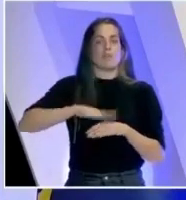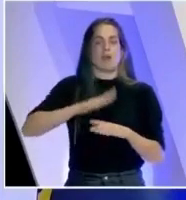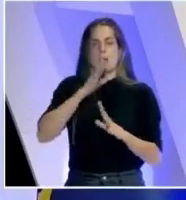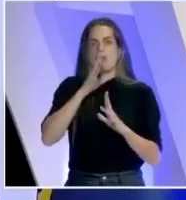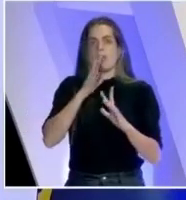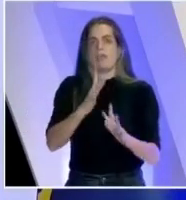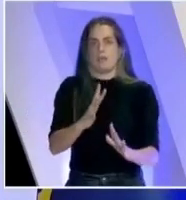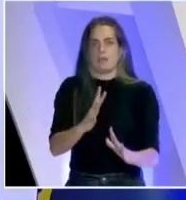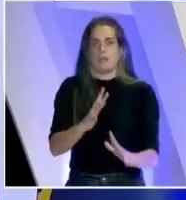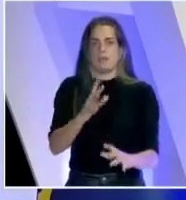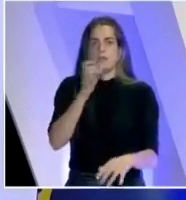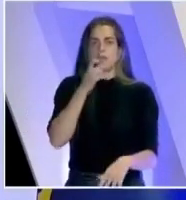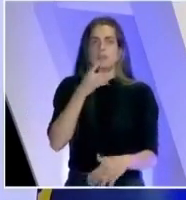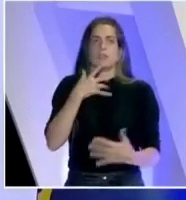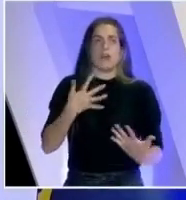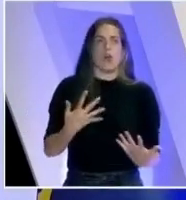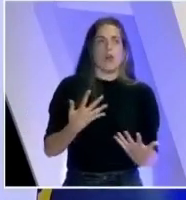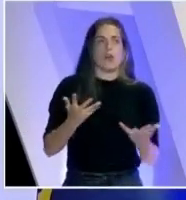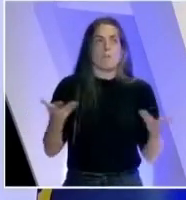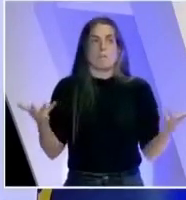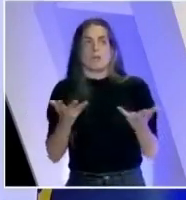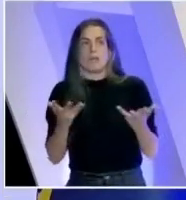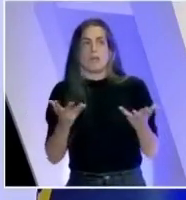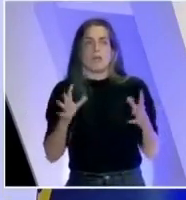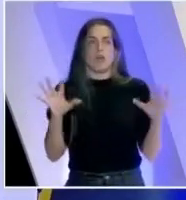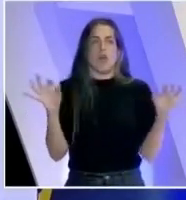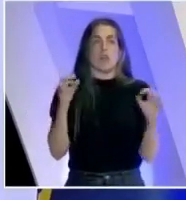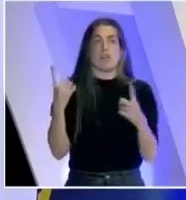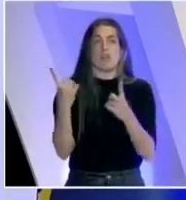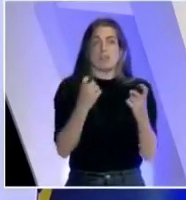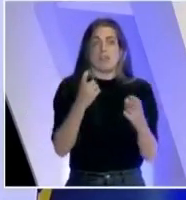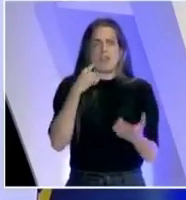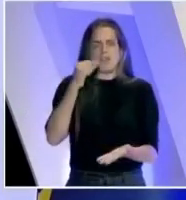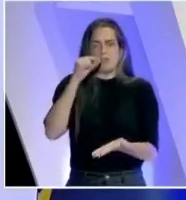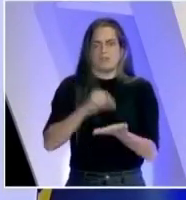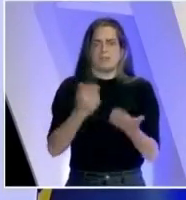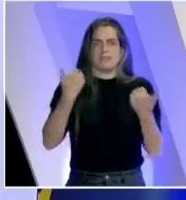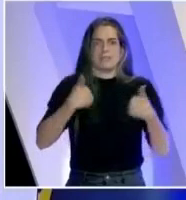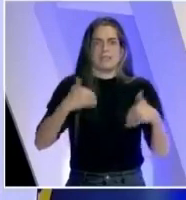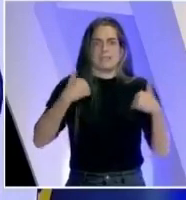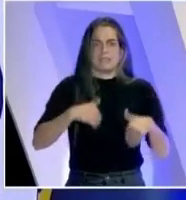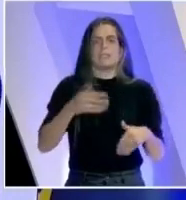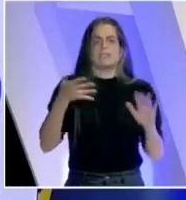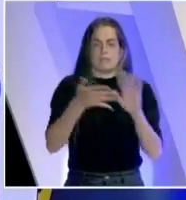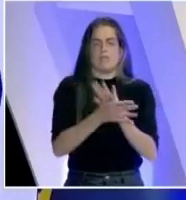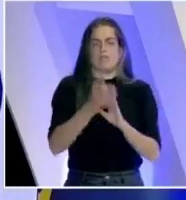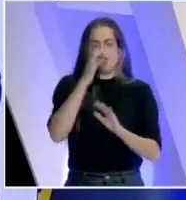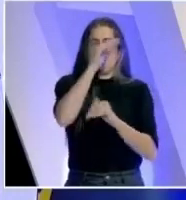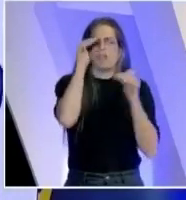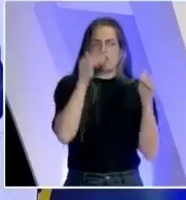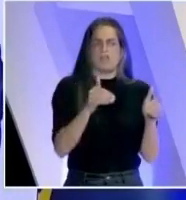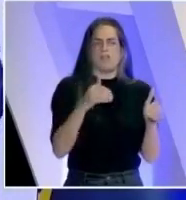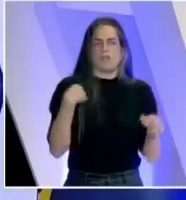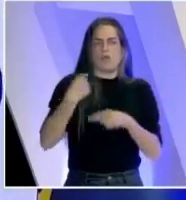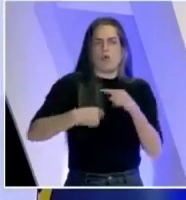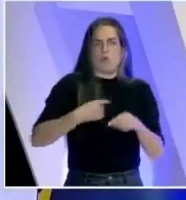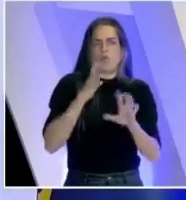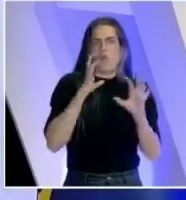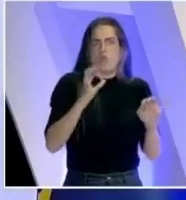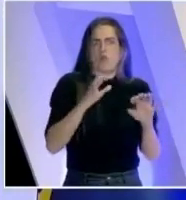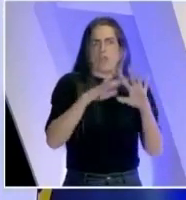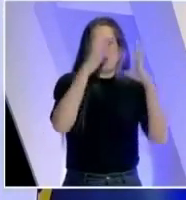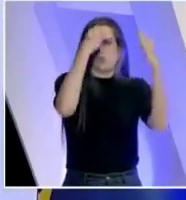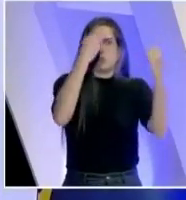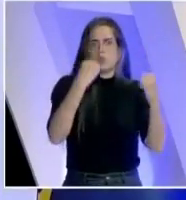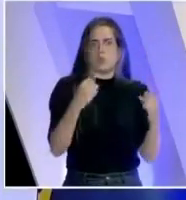más allá de las urgencias y de las necesidades inmediatas, que sin duda alguna ocupan buena parte de la tarea de todos los actores